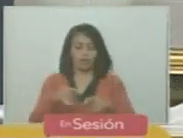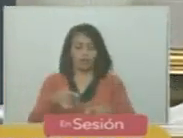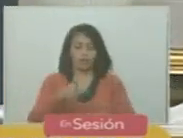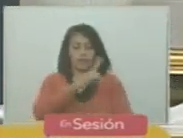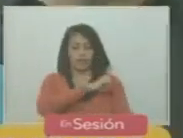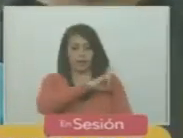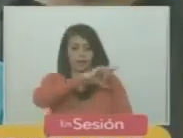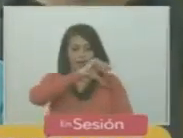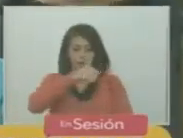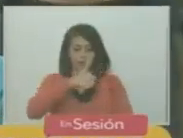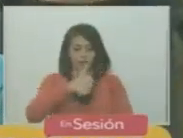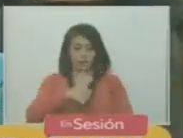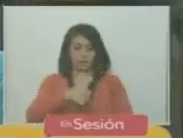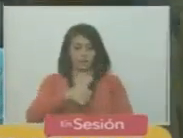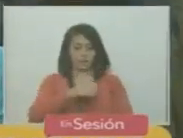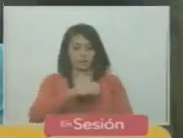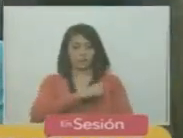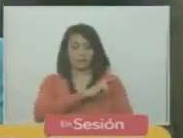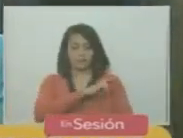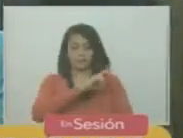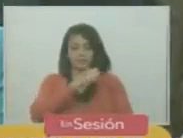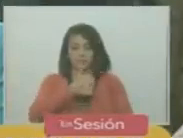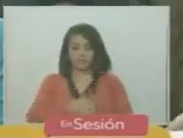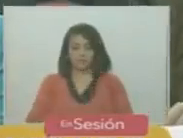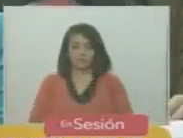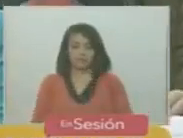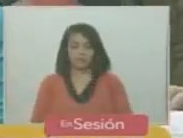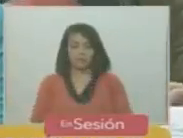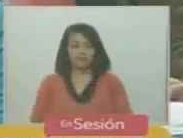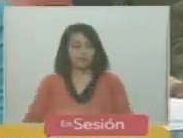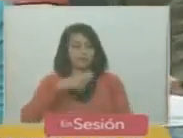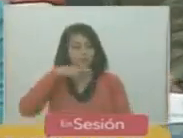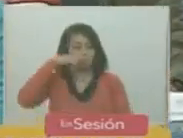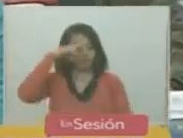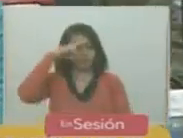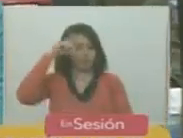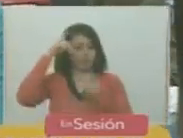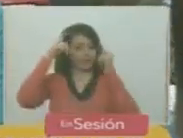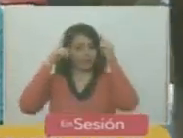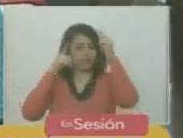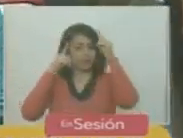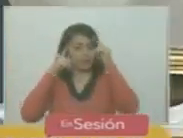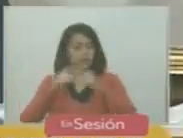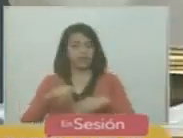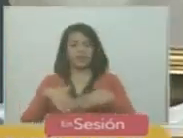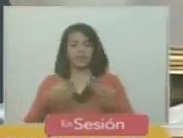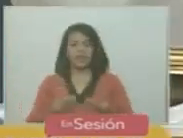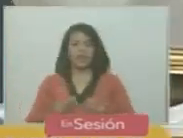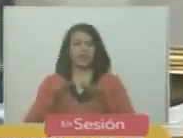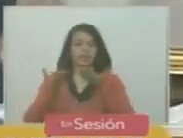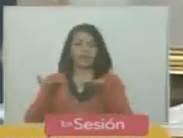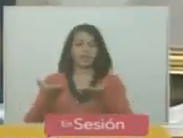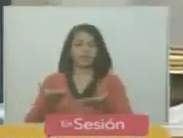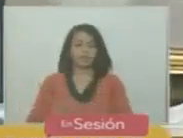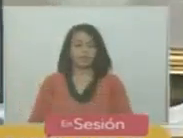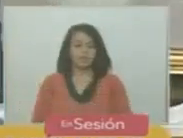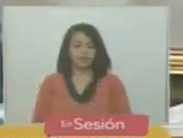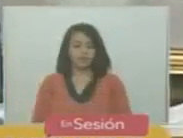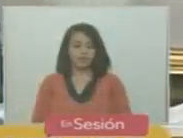jefe, a nuestro comandante, a nuestro padre, Hugo Chávez, bastaría con